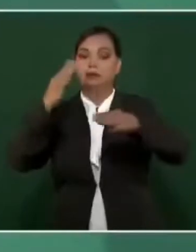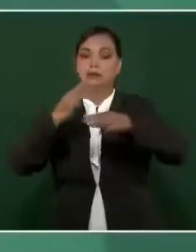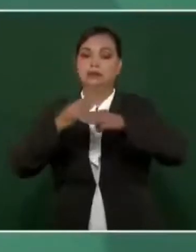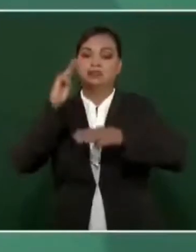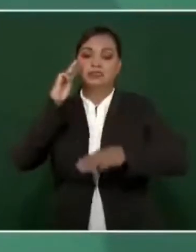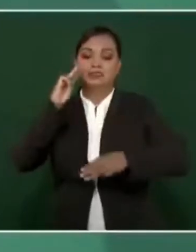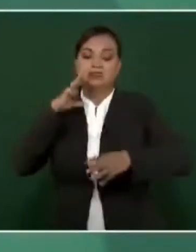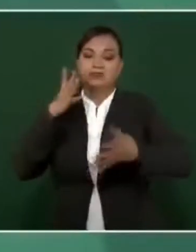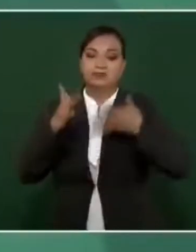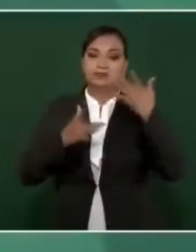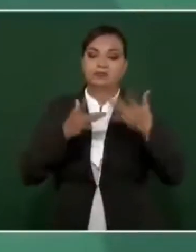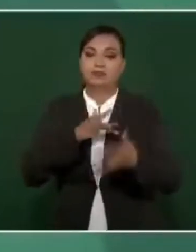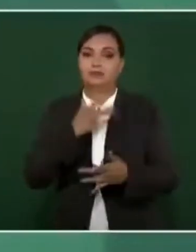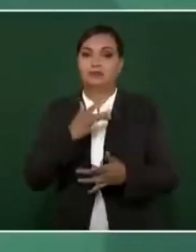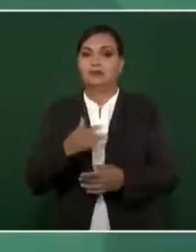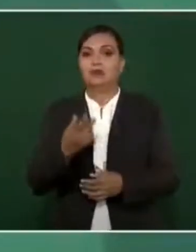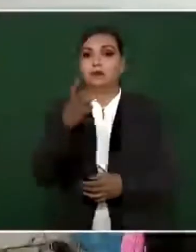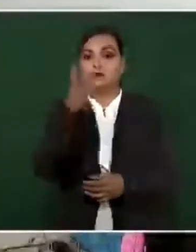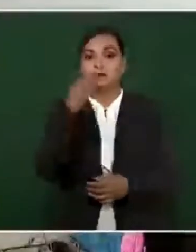diálogo y la paz,